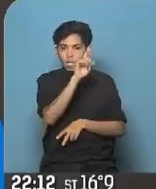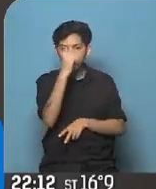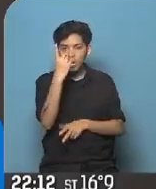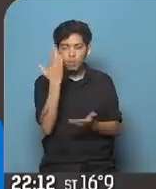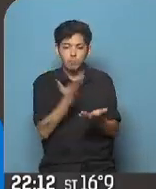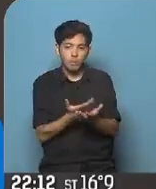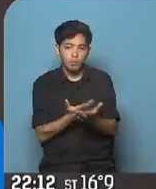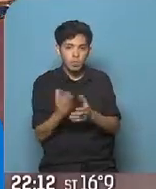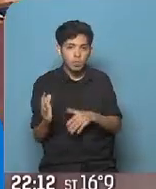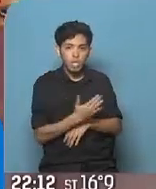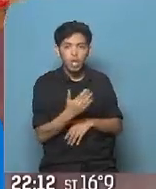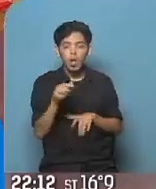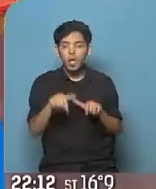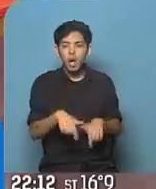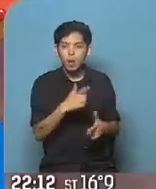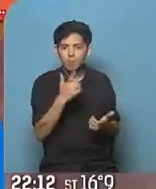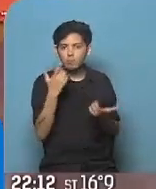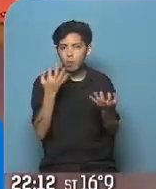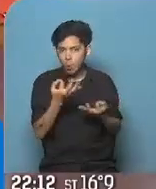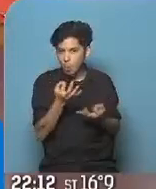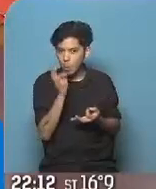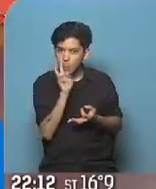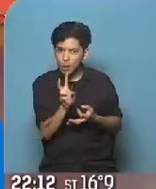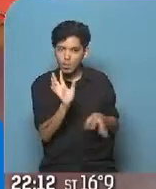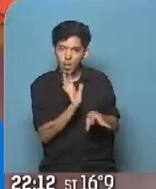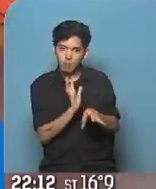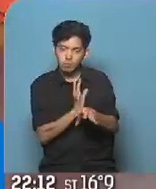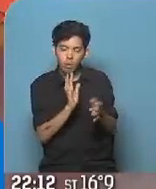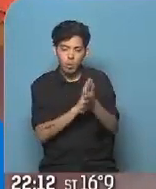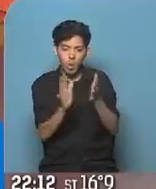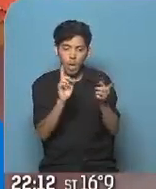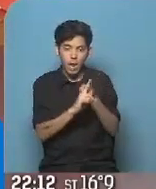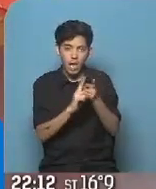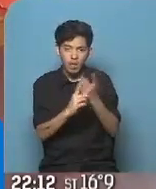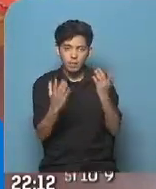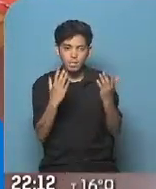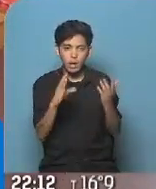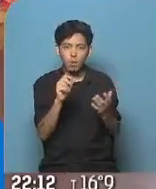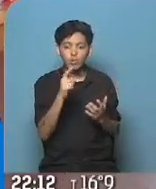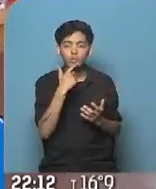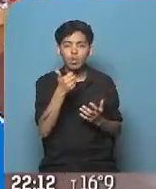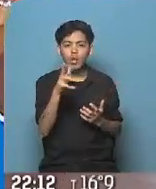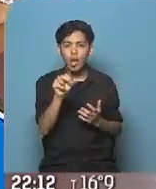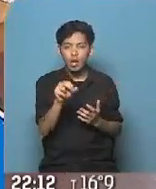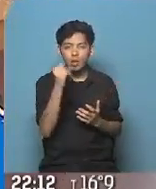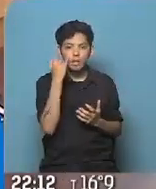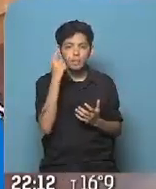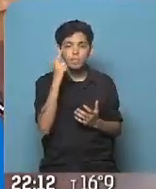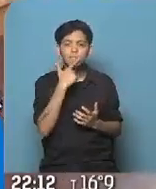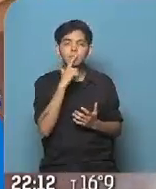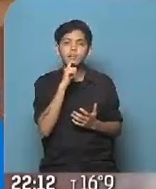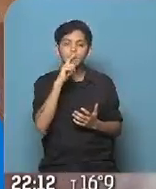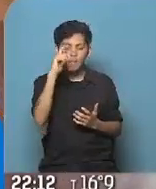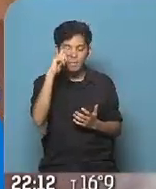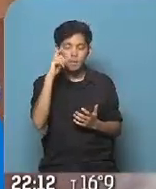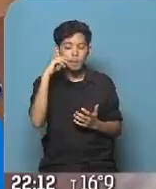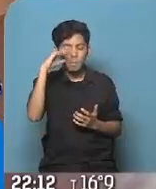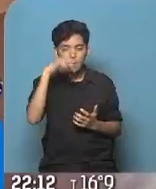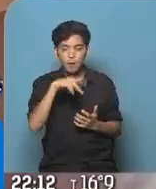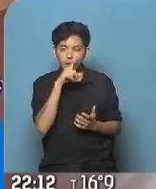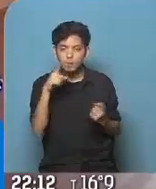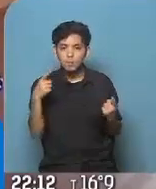que obviamente son bien vistas. Esta nueva relación entre Bolsonaro y el establishment se cruzó